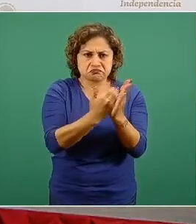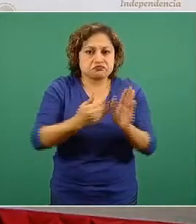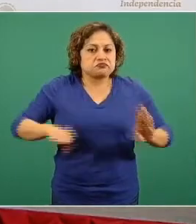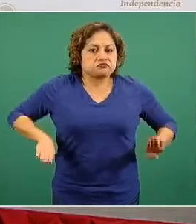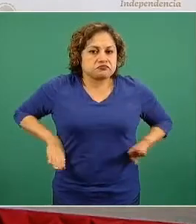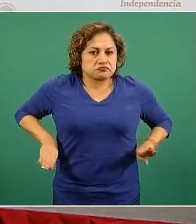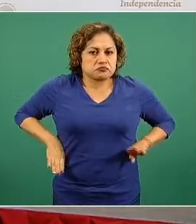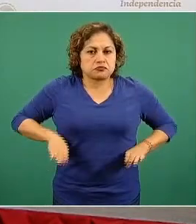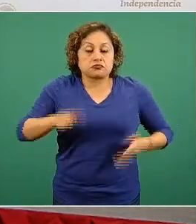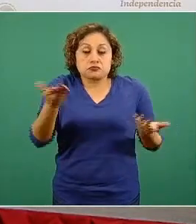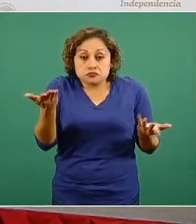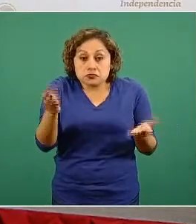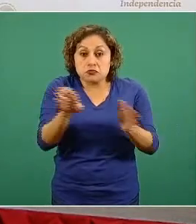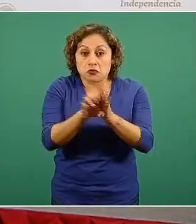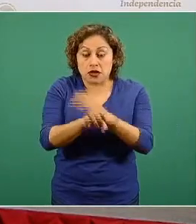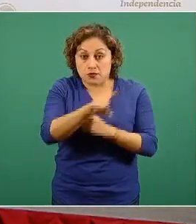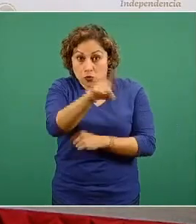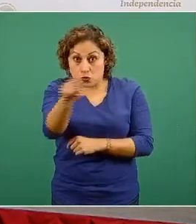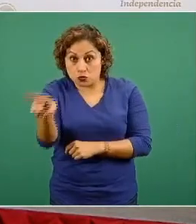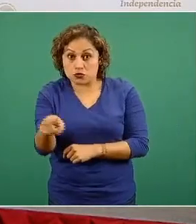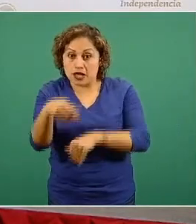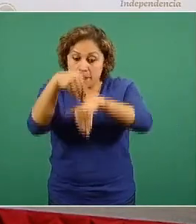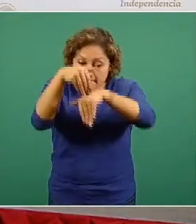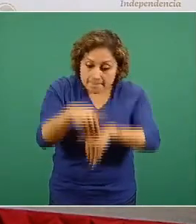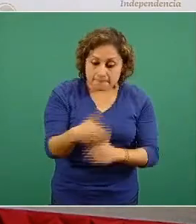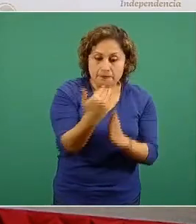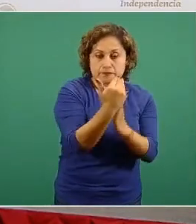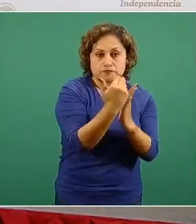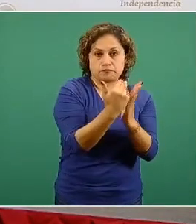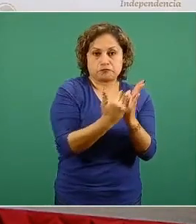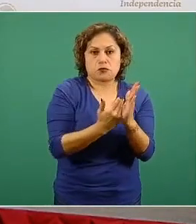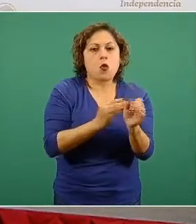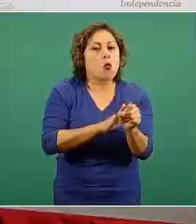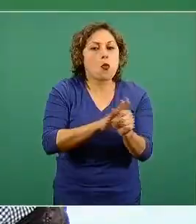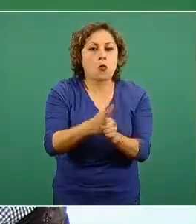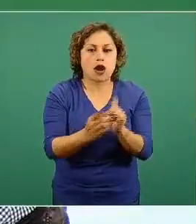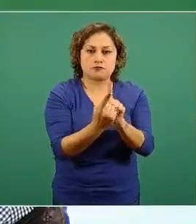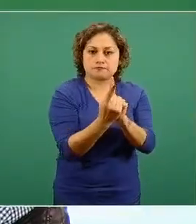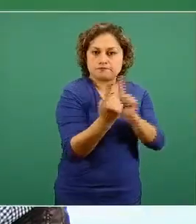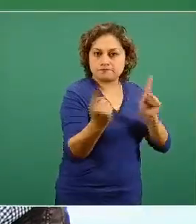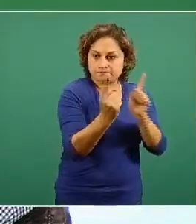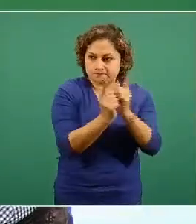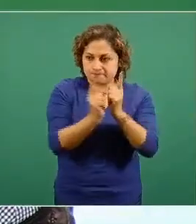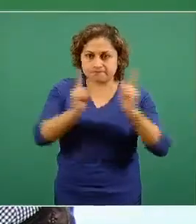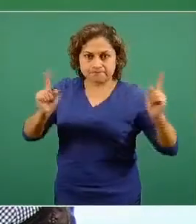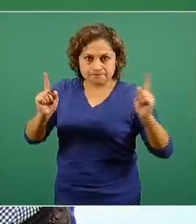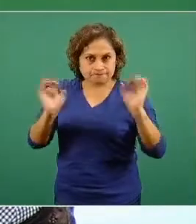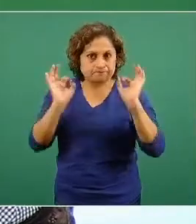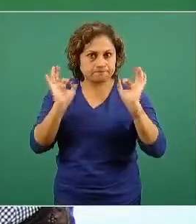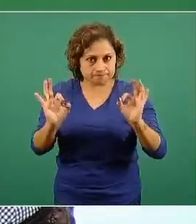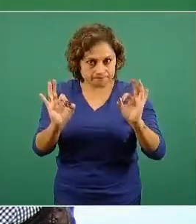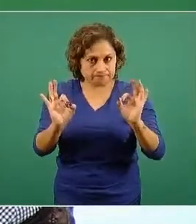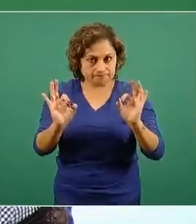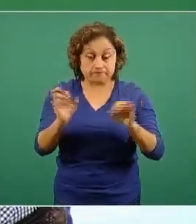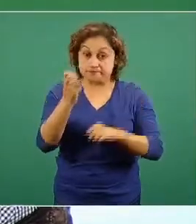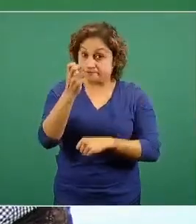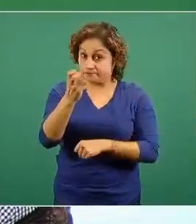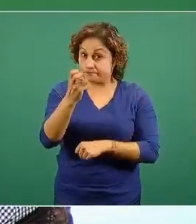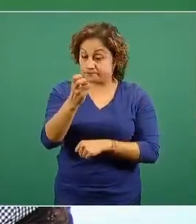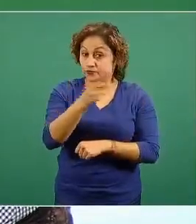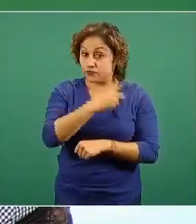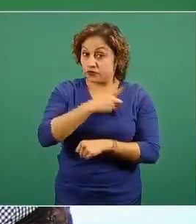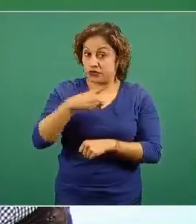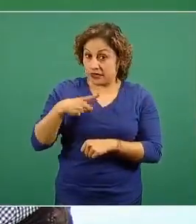las medidas preventivas, es decir, la sana distancia en todo momento, esto de siempre estar